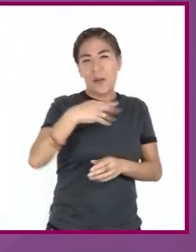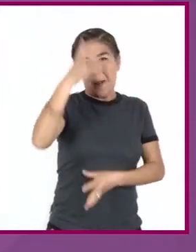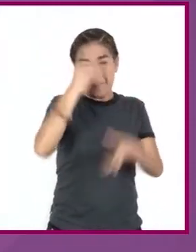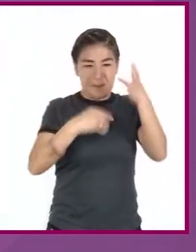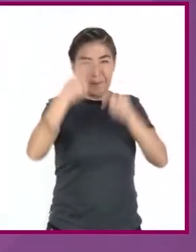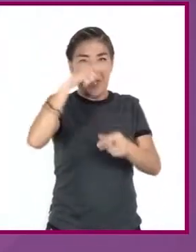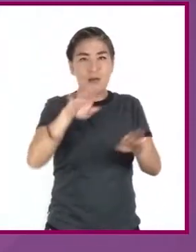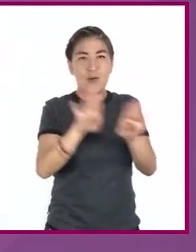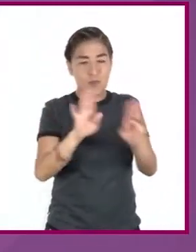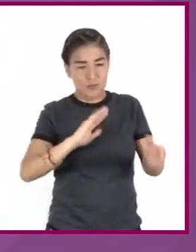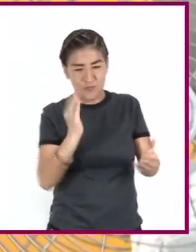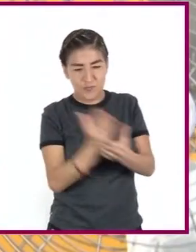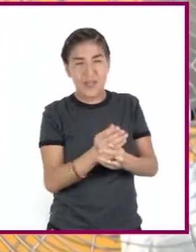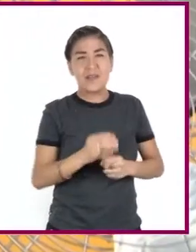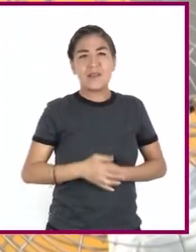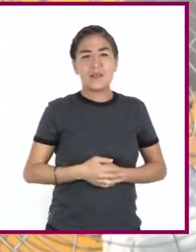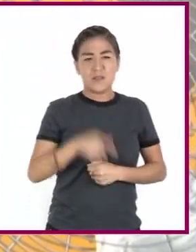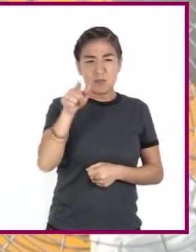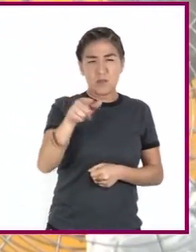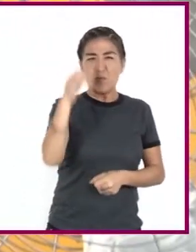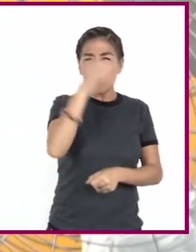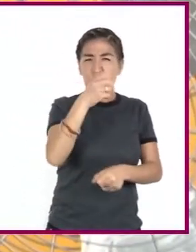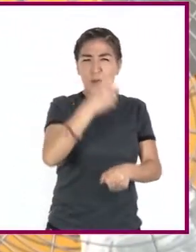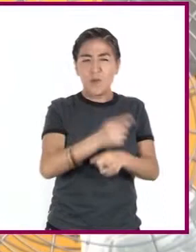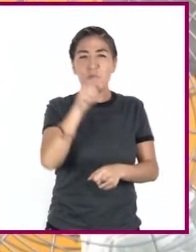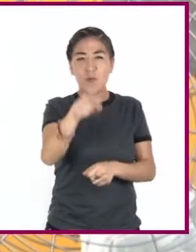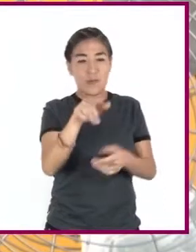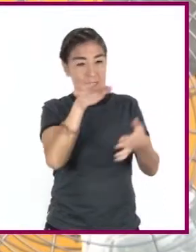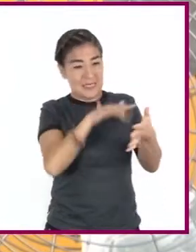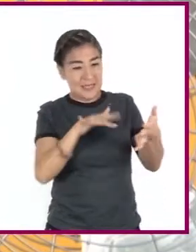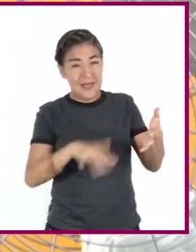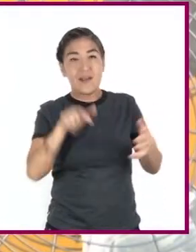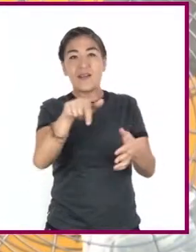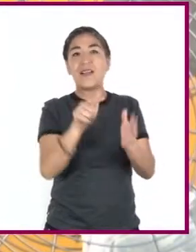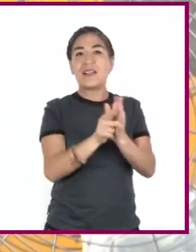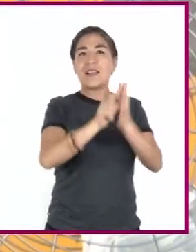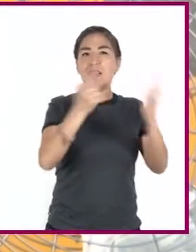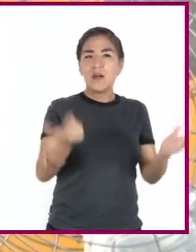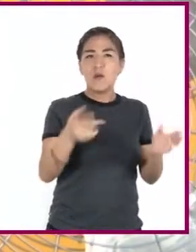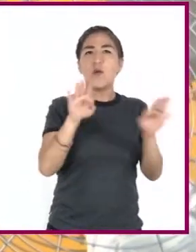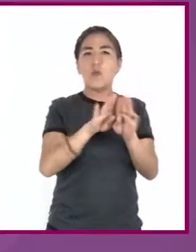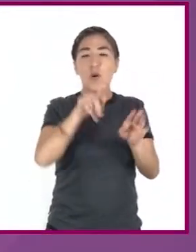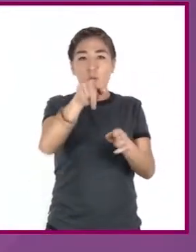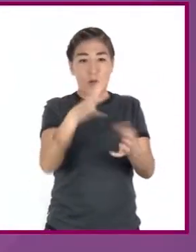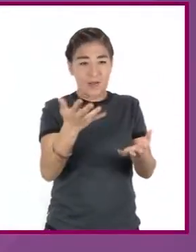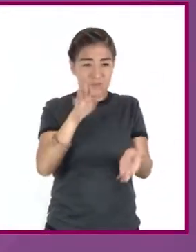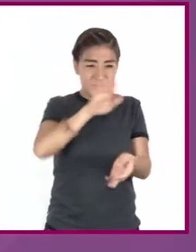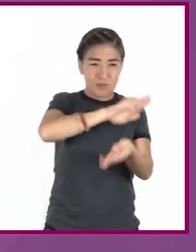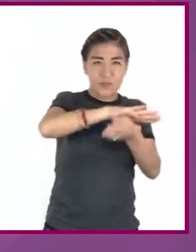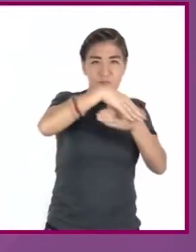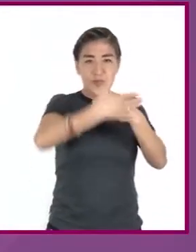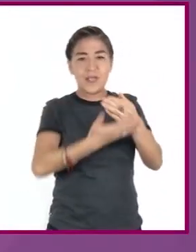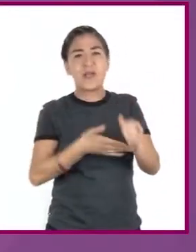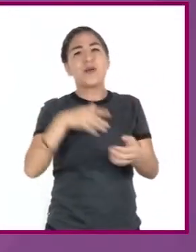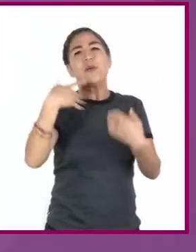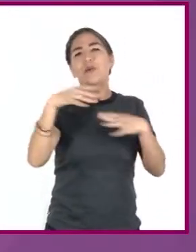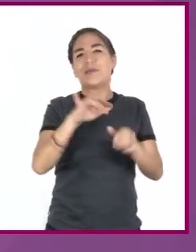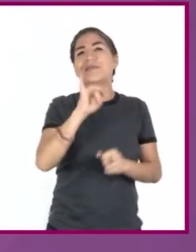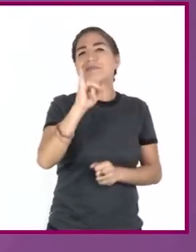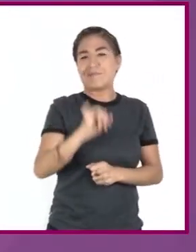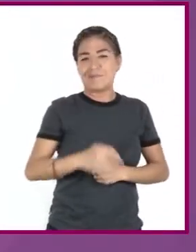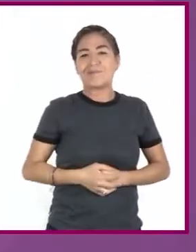encomienda. Disculpe, ¿tuvo la oportunidad de leer alguno de los libros que encuadernaba? Oh, yes